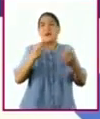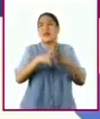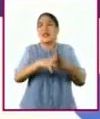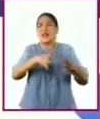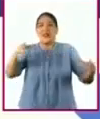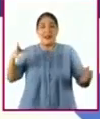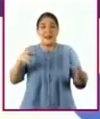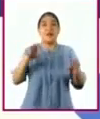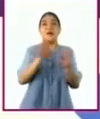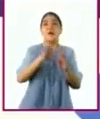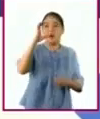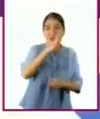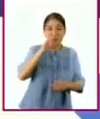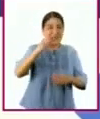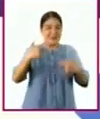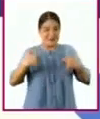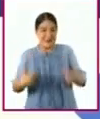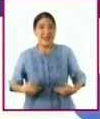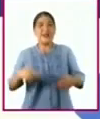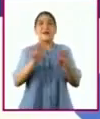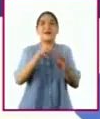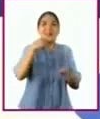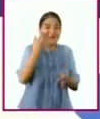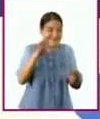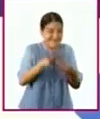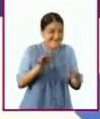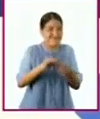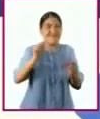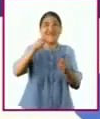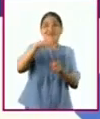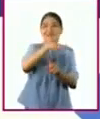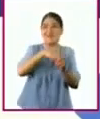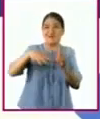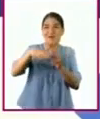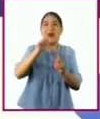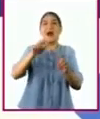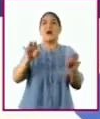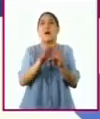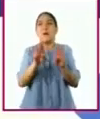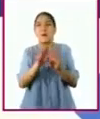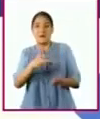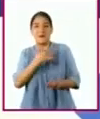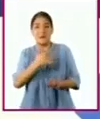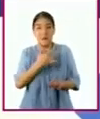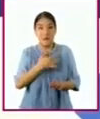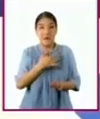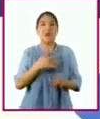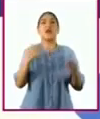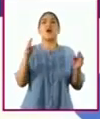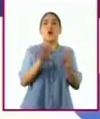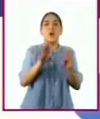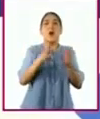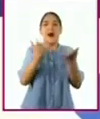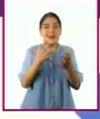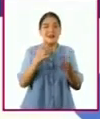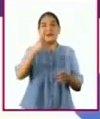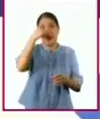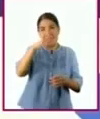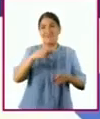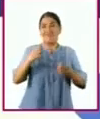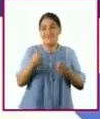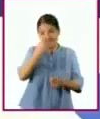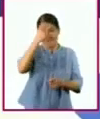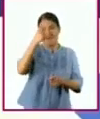por conocer y explicar todo lo que nos rodea hizo posible que se inventaran los mapas. Recuerden que en la sesión